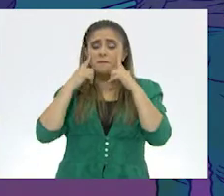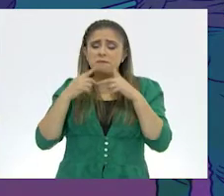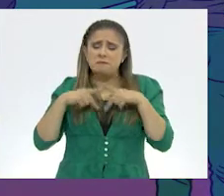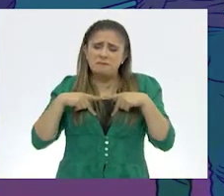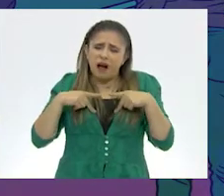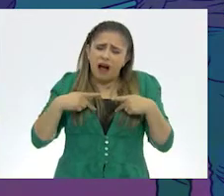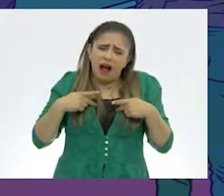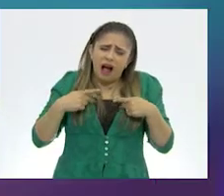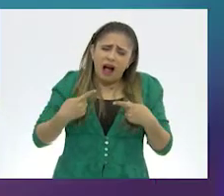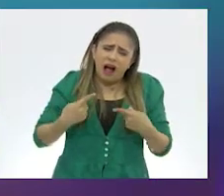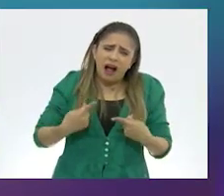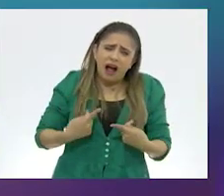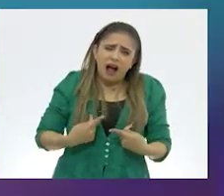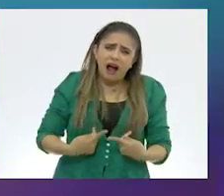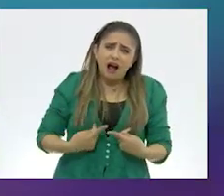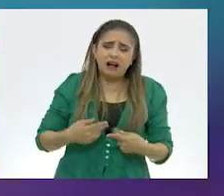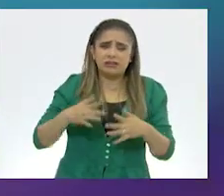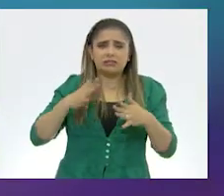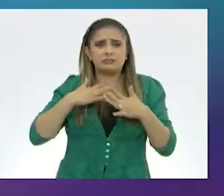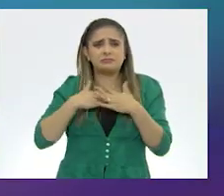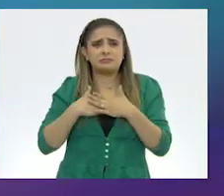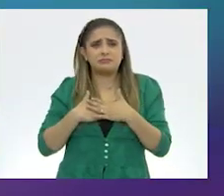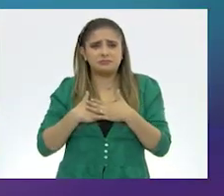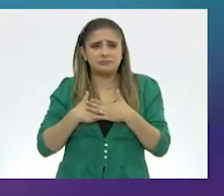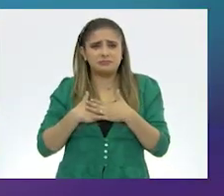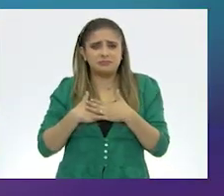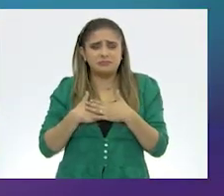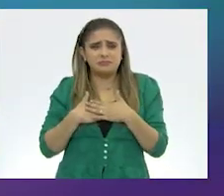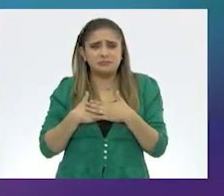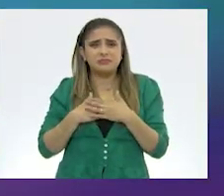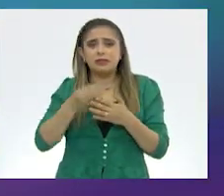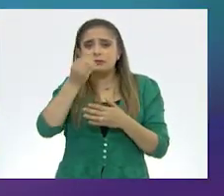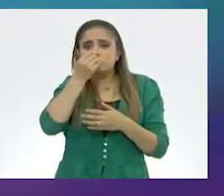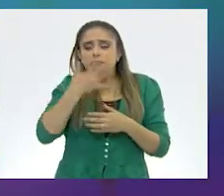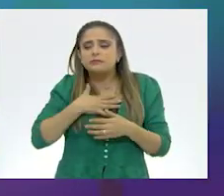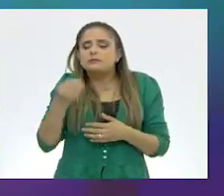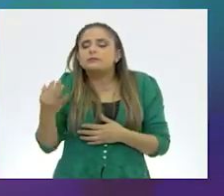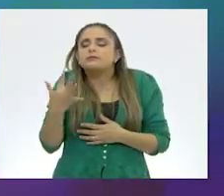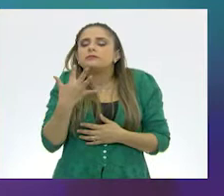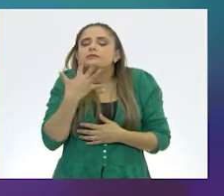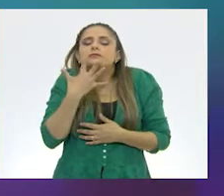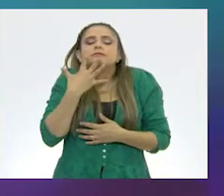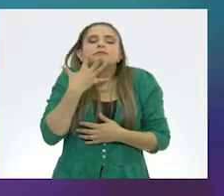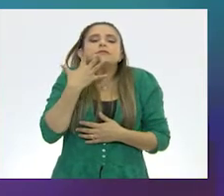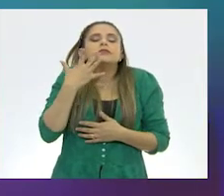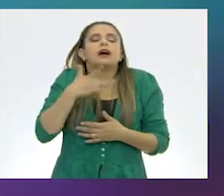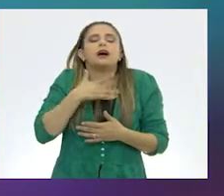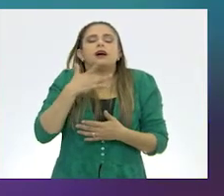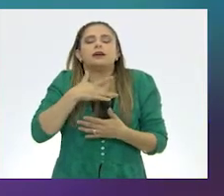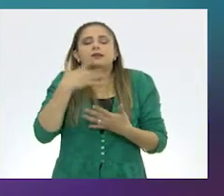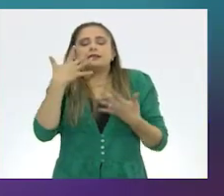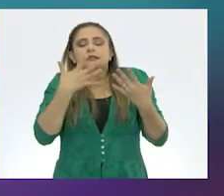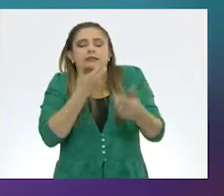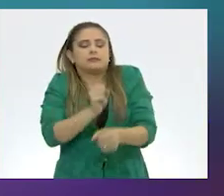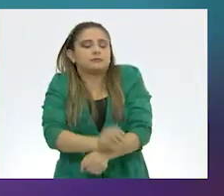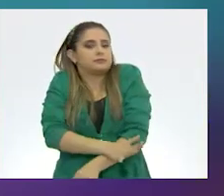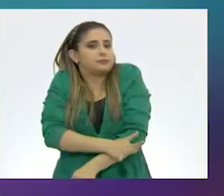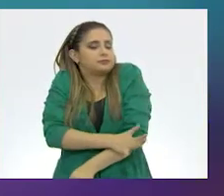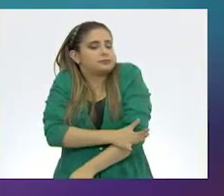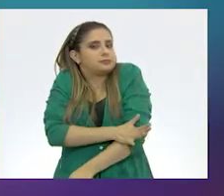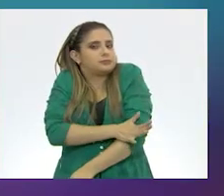aterrada, con las manos sobre el descote. Su perfume me embriagó esta vez, removiendo mis